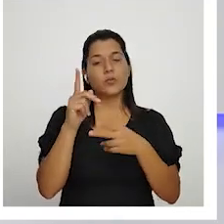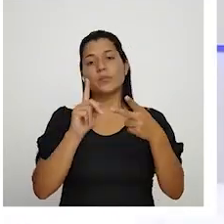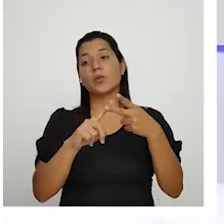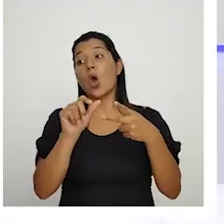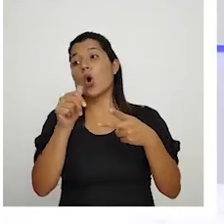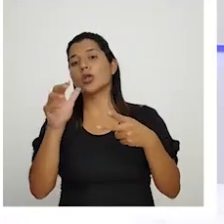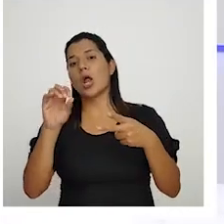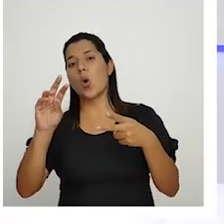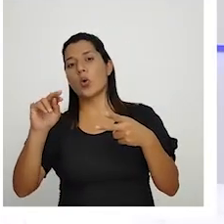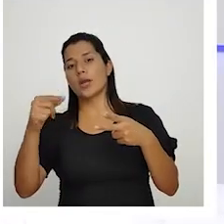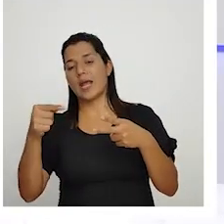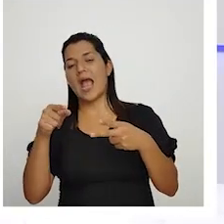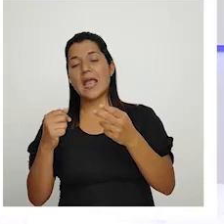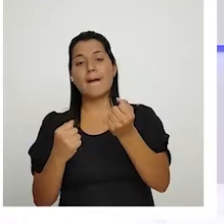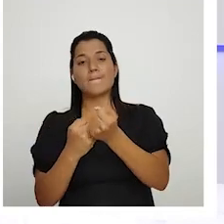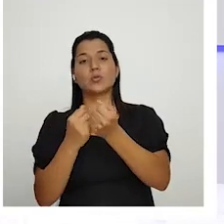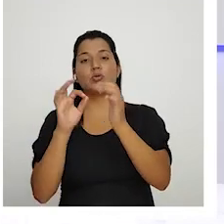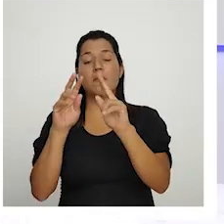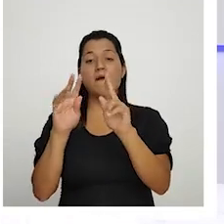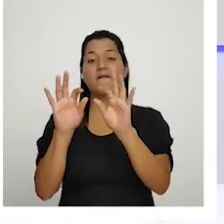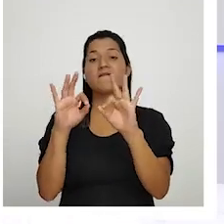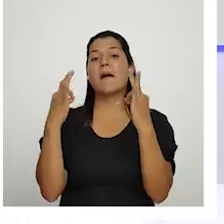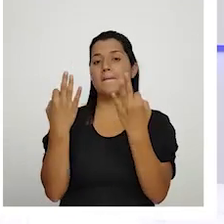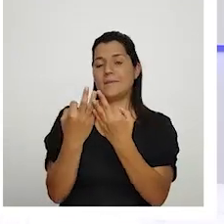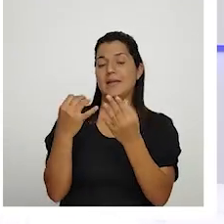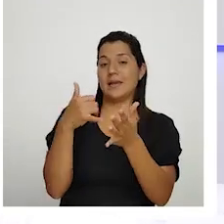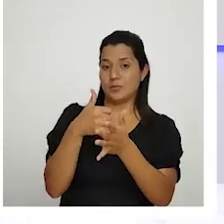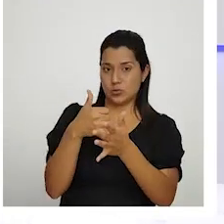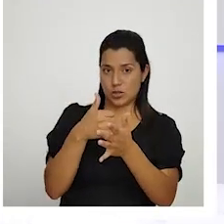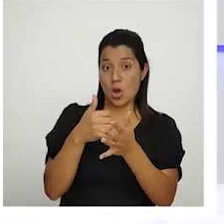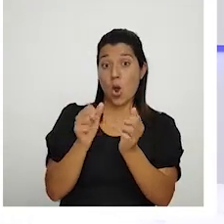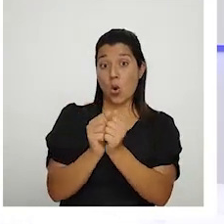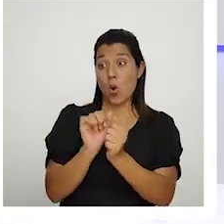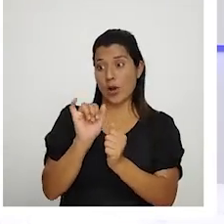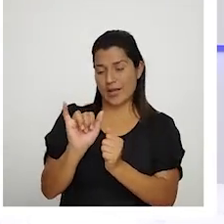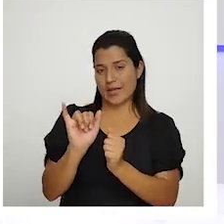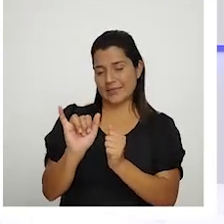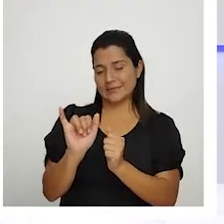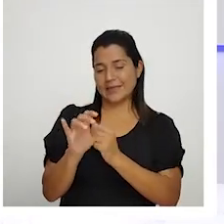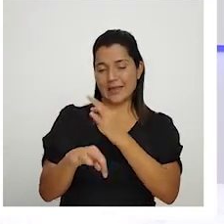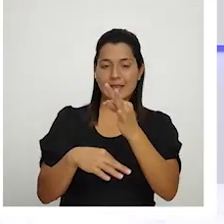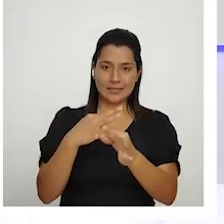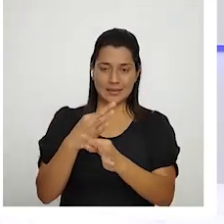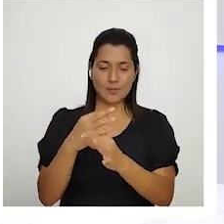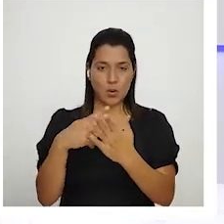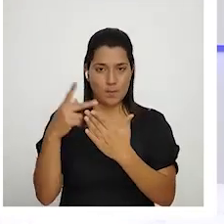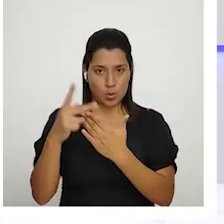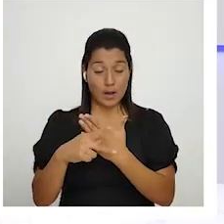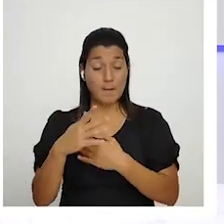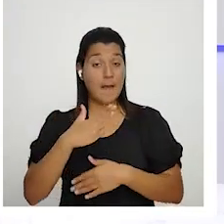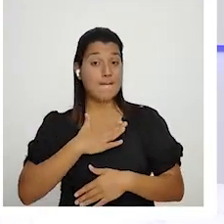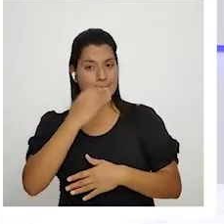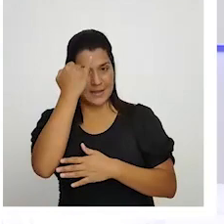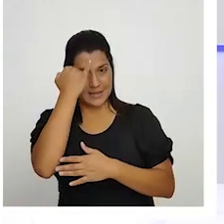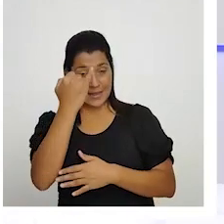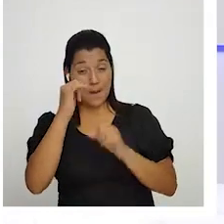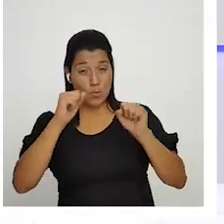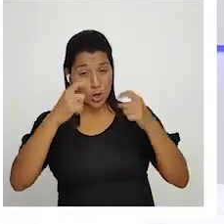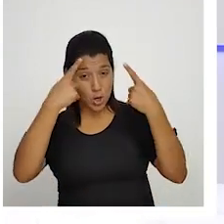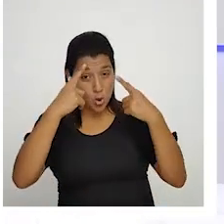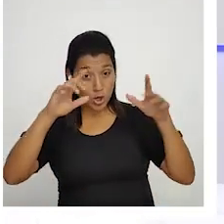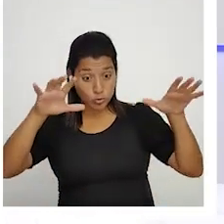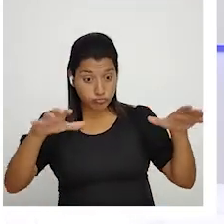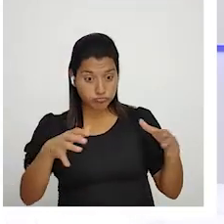en vulnerabilidad con este tipo de intervenciones. La idea es unir esfuerzos, ¿verdad? Seguir trabajando para que este tipo